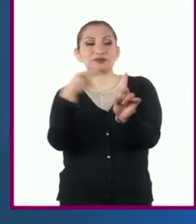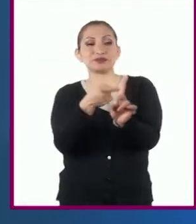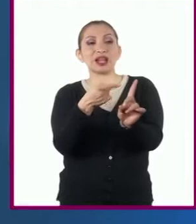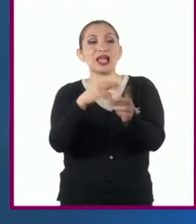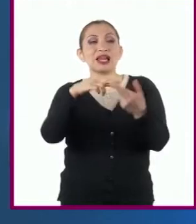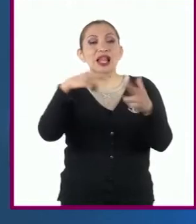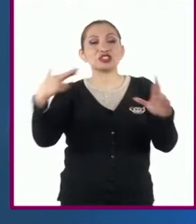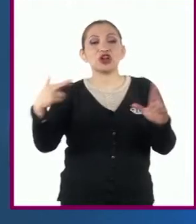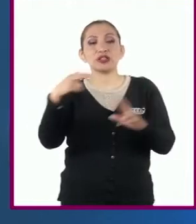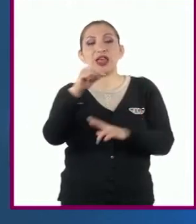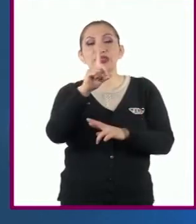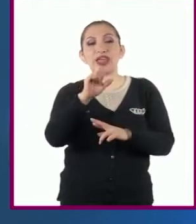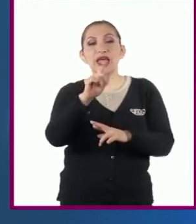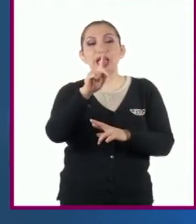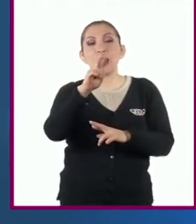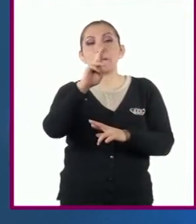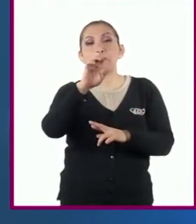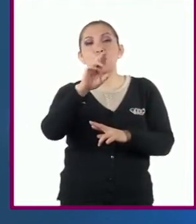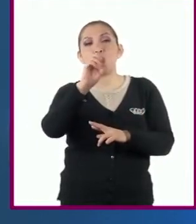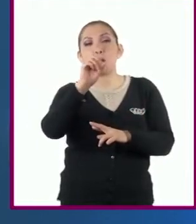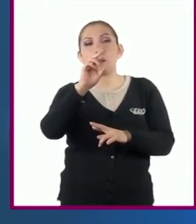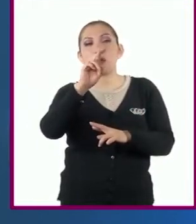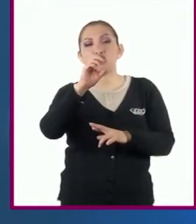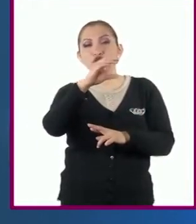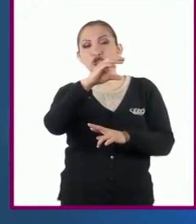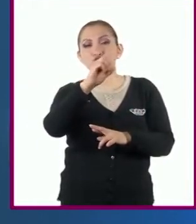como una relación de proporcionalidad.